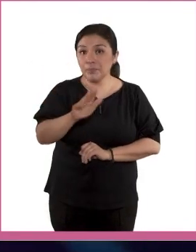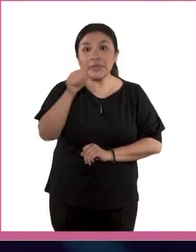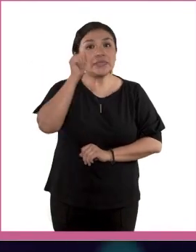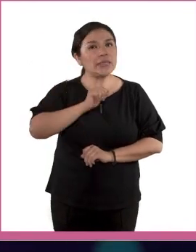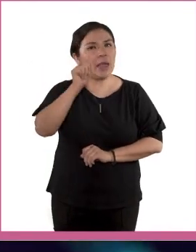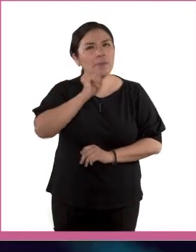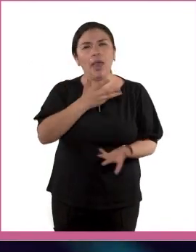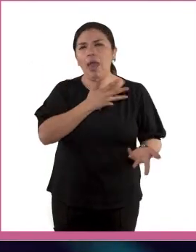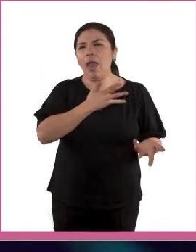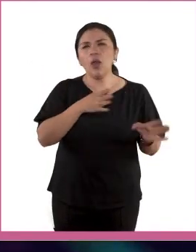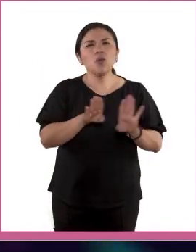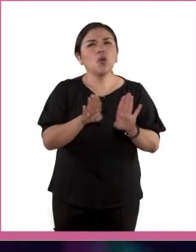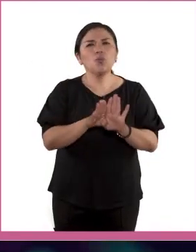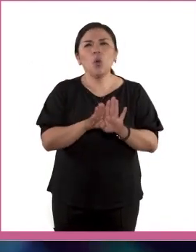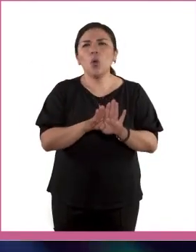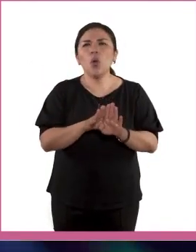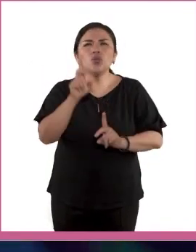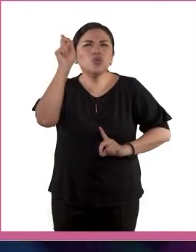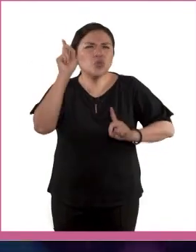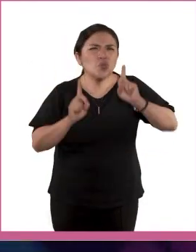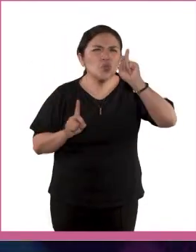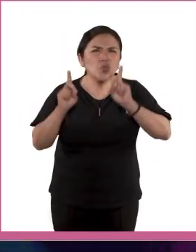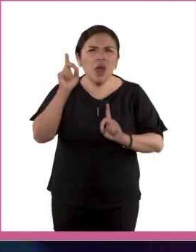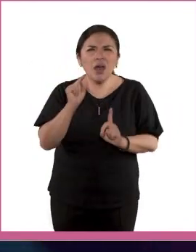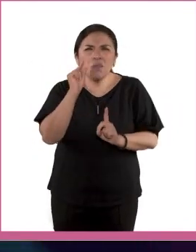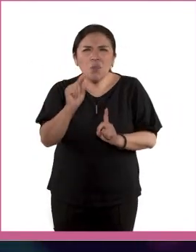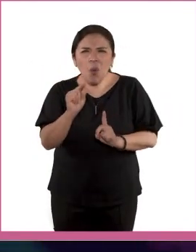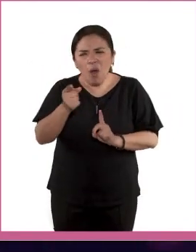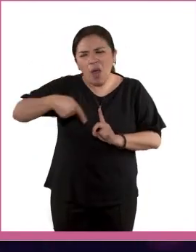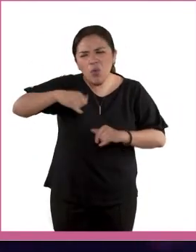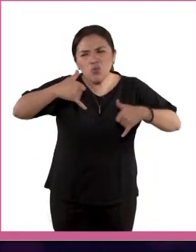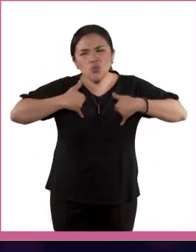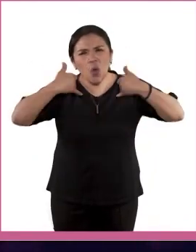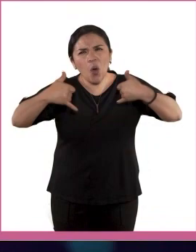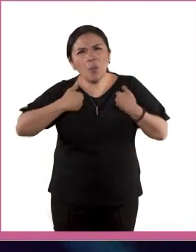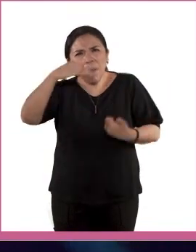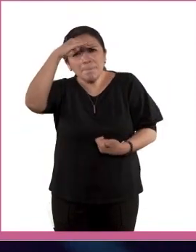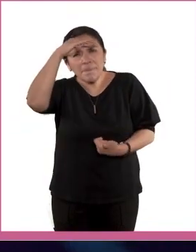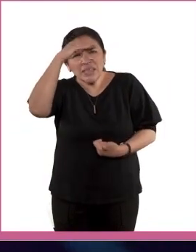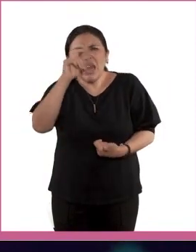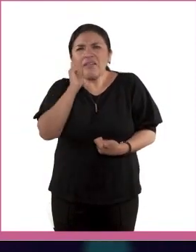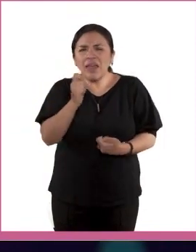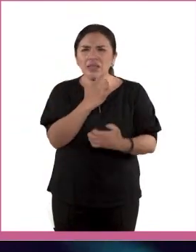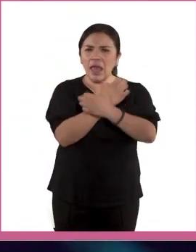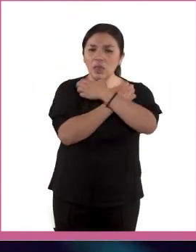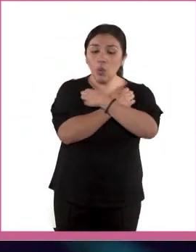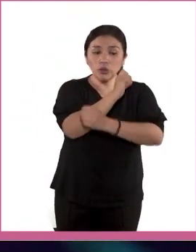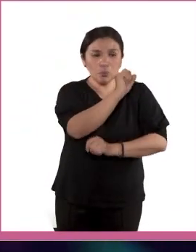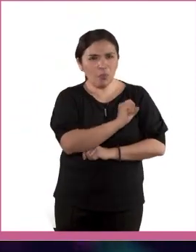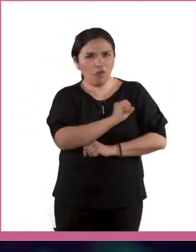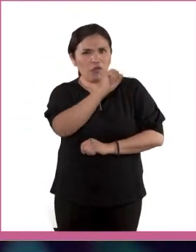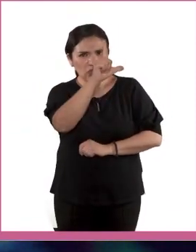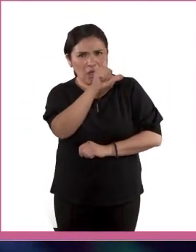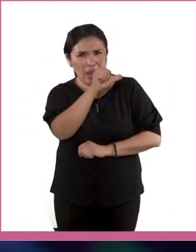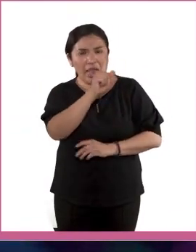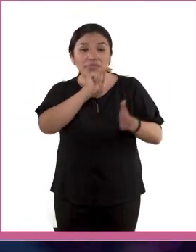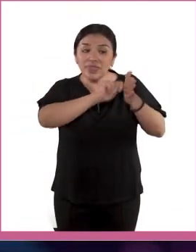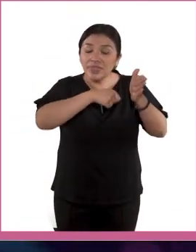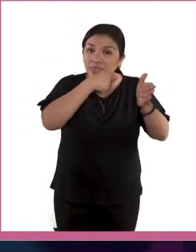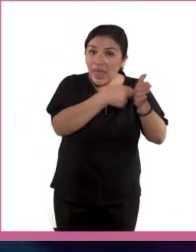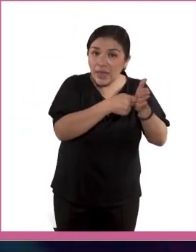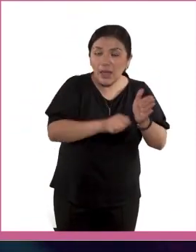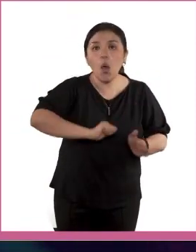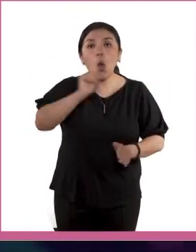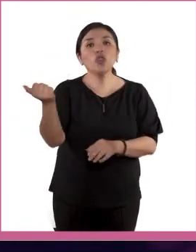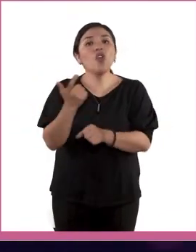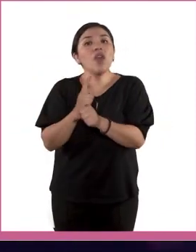siempre como la duda entre los jóvenes de cuál es la diferencia entre una educación profesional técnica